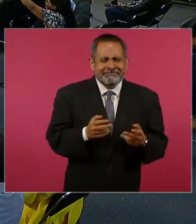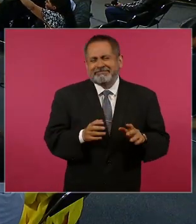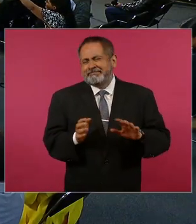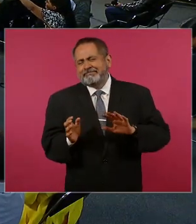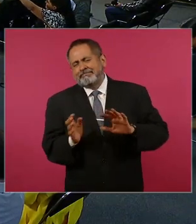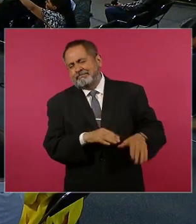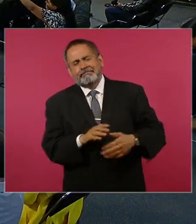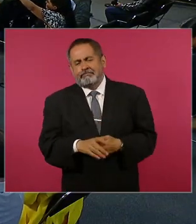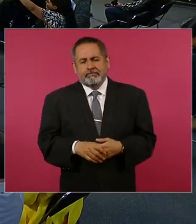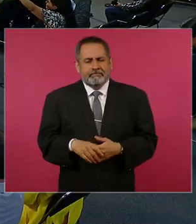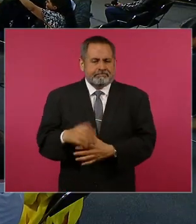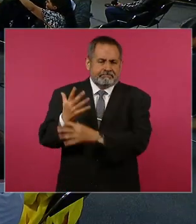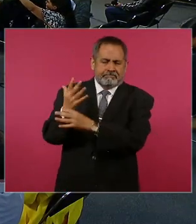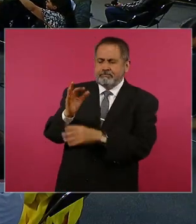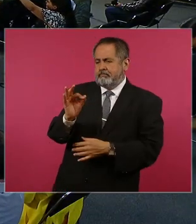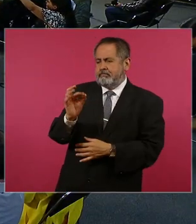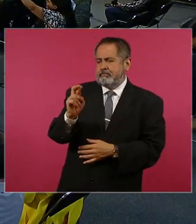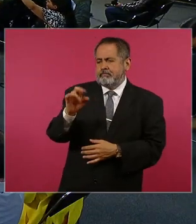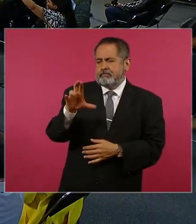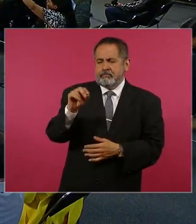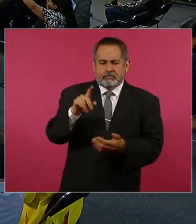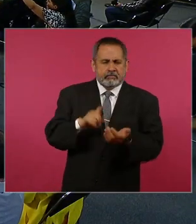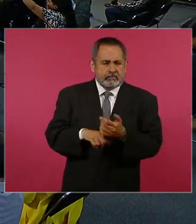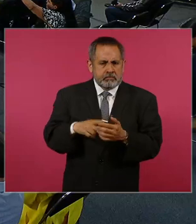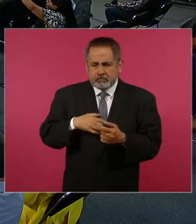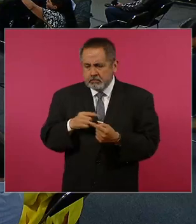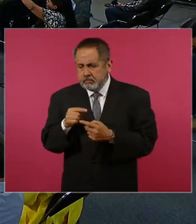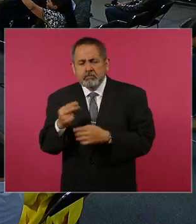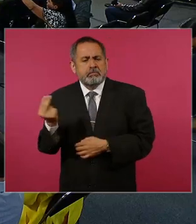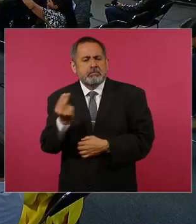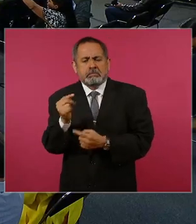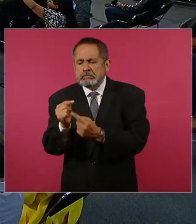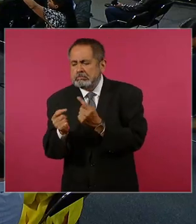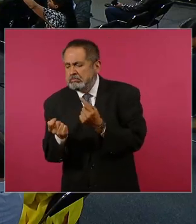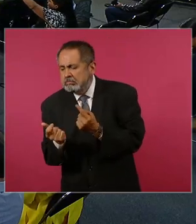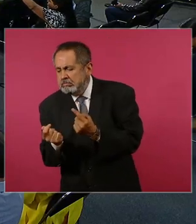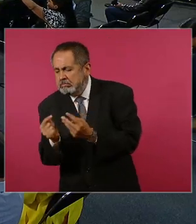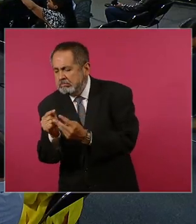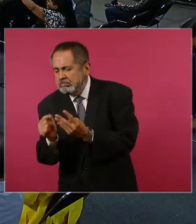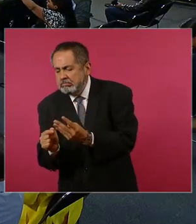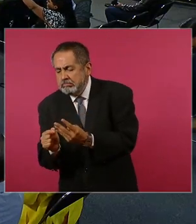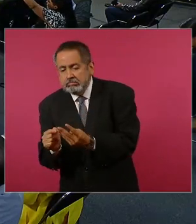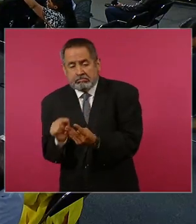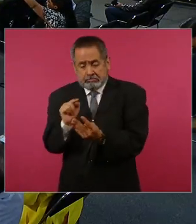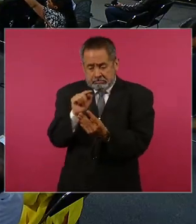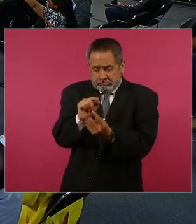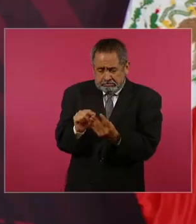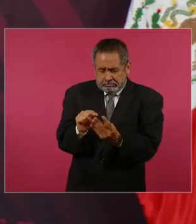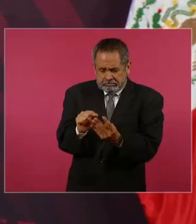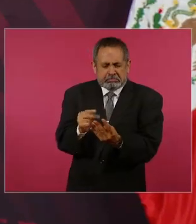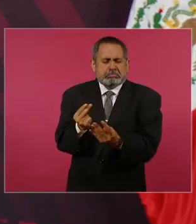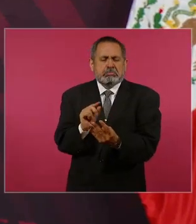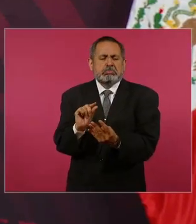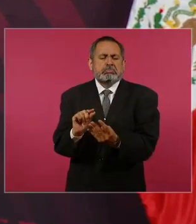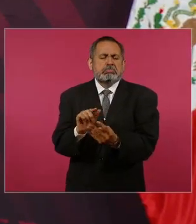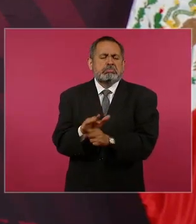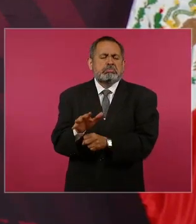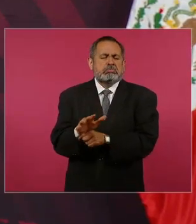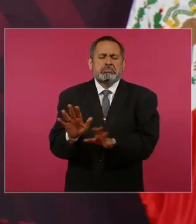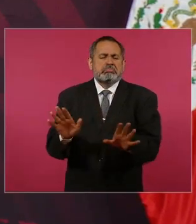Lo que decía San Francisco, necesito poco y lo poco que necesito, lo necesito poco.